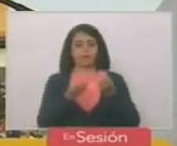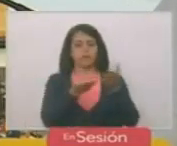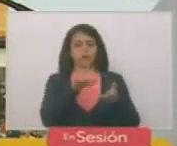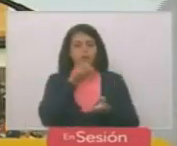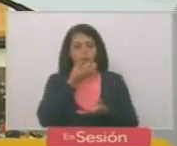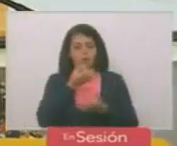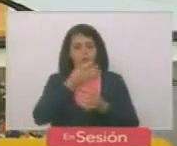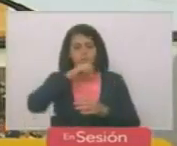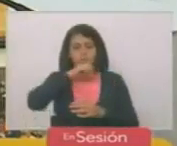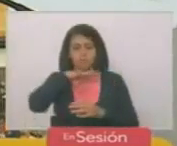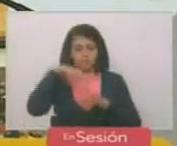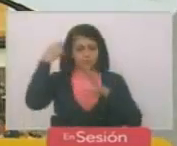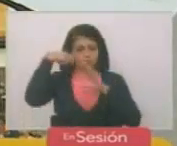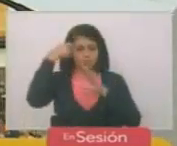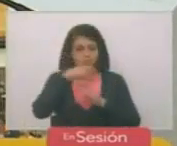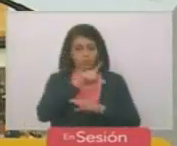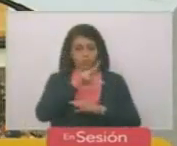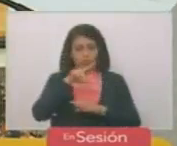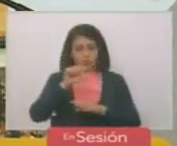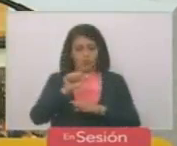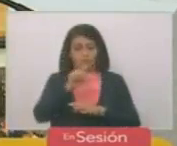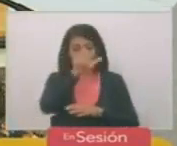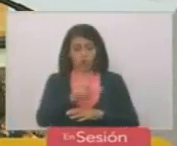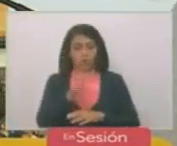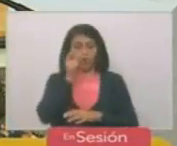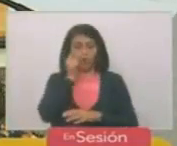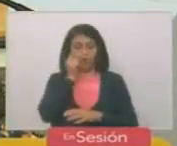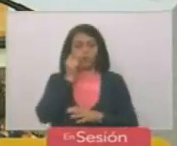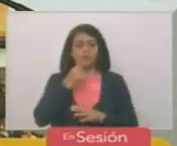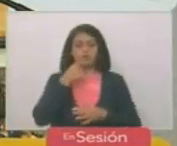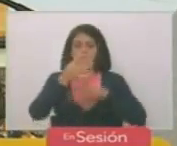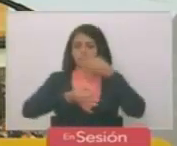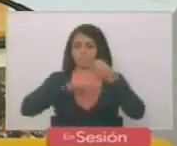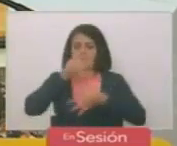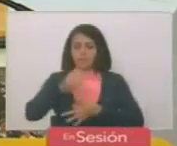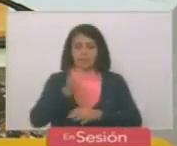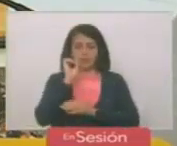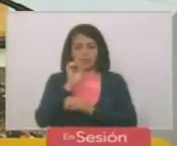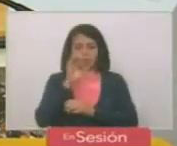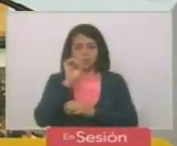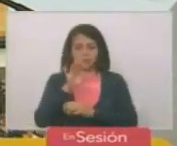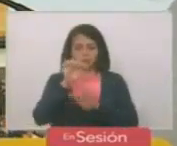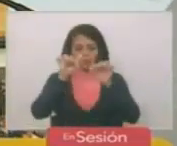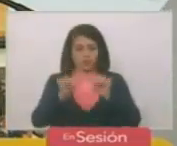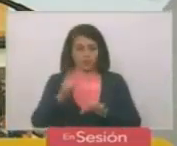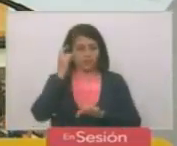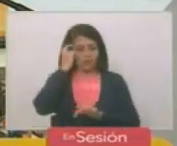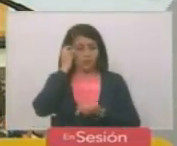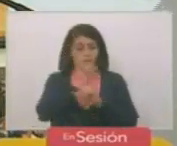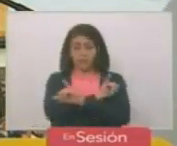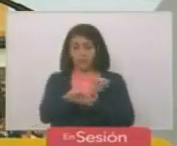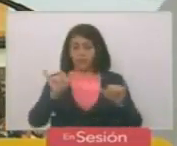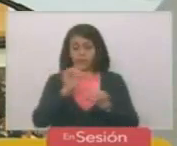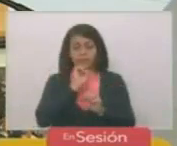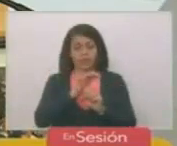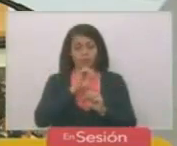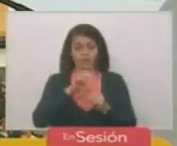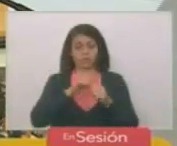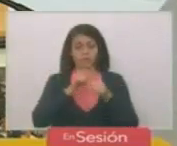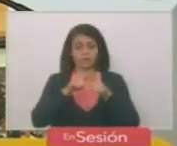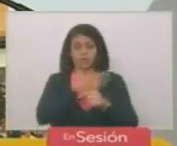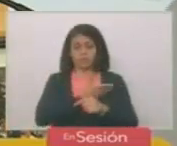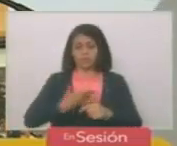y cineasta Luis Alberto Lamata, quien pronunció el discurso de orden. Concluido el discurso de orden,